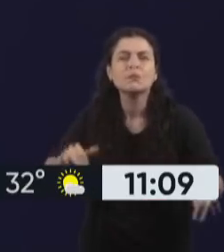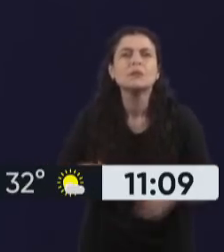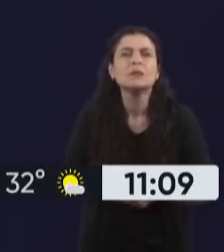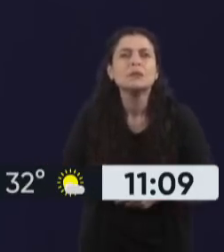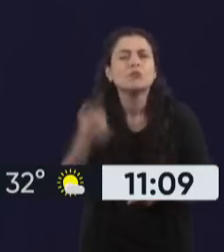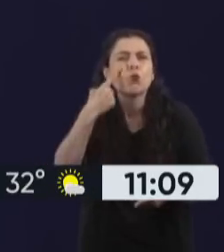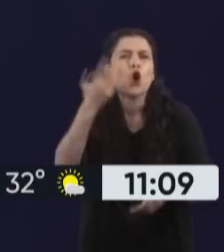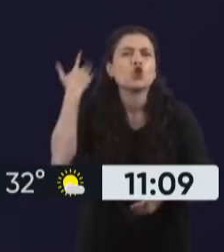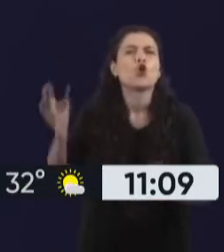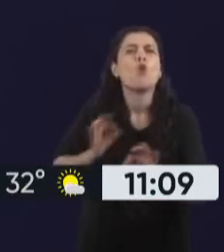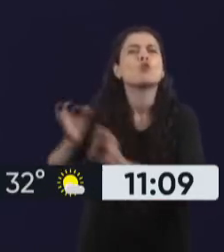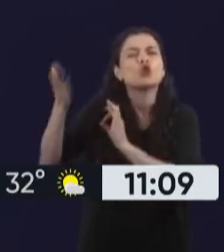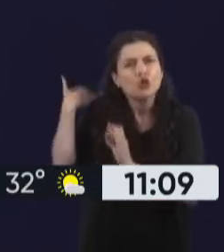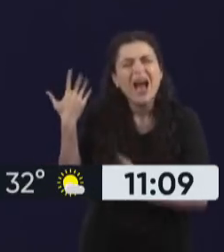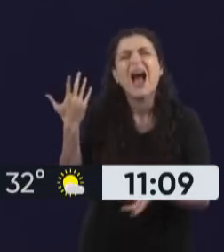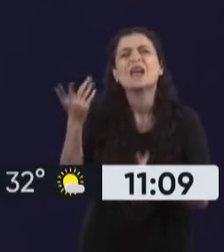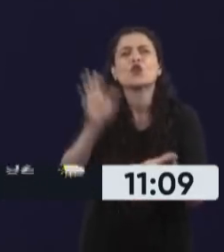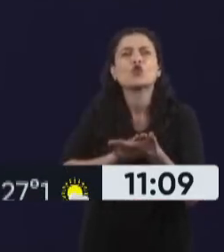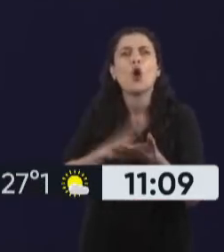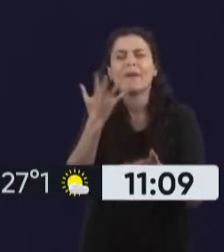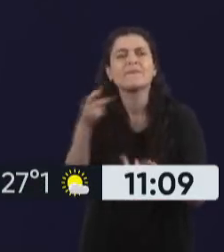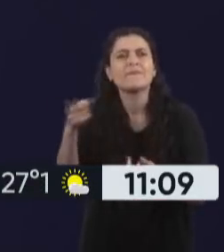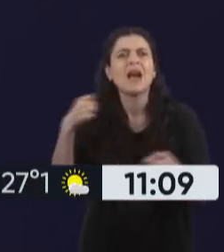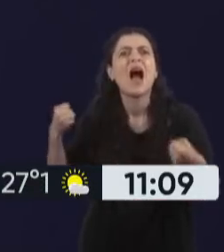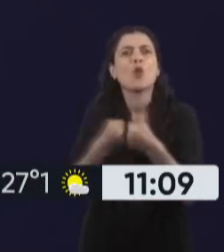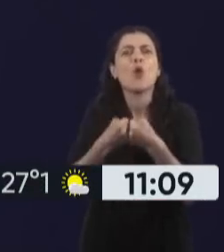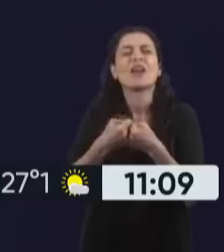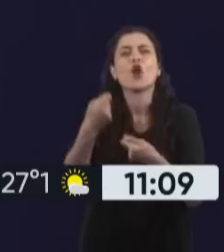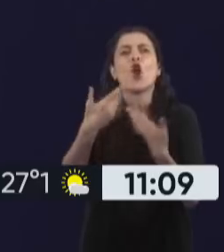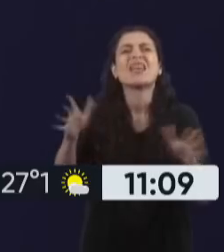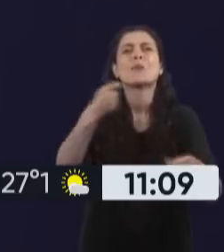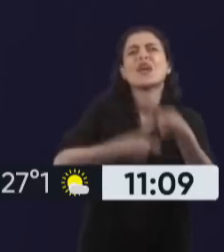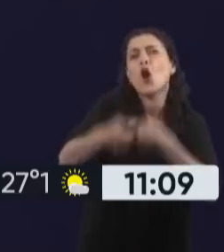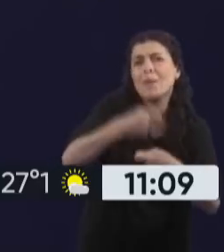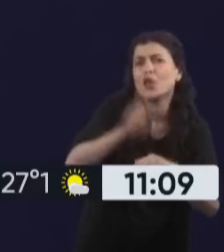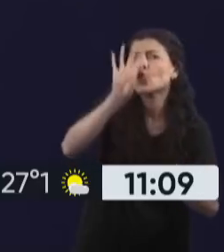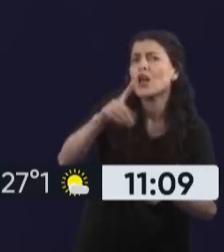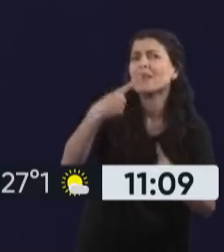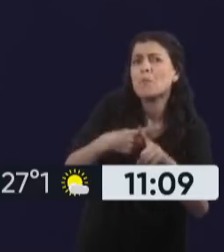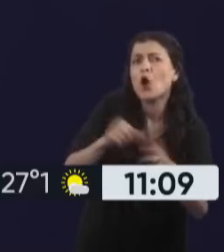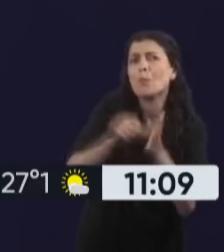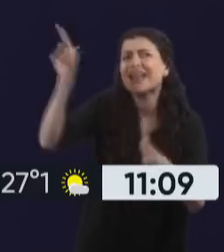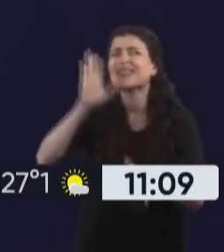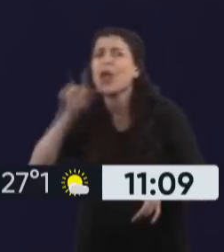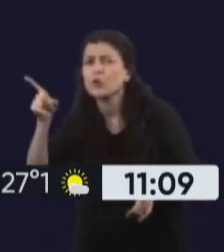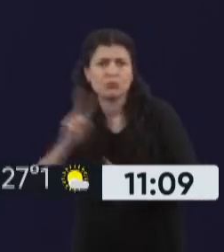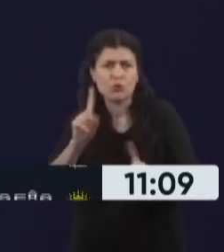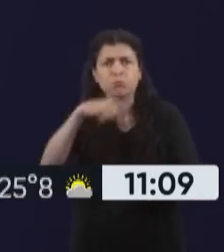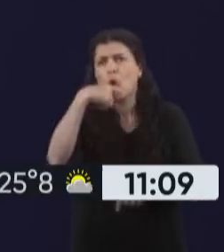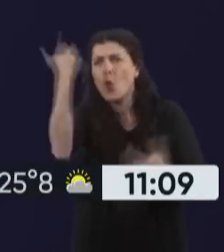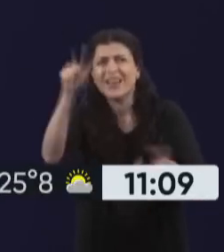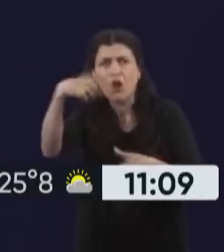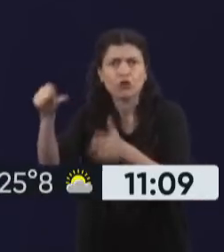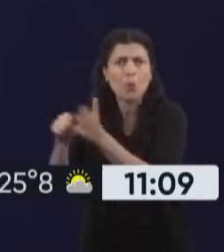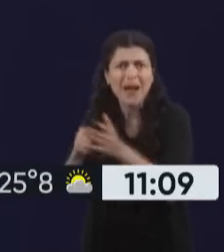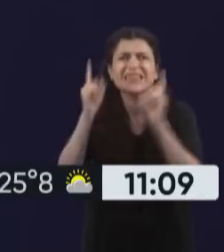hace muchísimos años, de los tratados de libre comercio, no solo con Estados Unidos, digamos, sino con el resto del mundo. Todo el mundo sabe